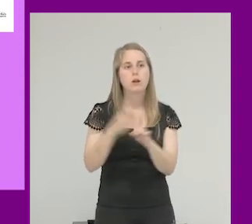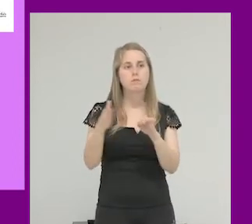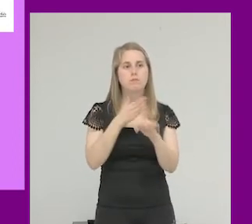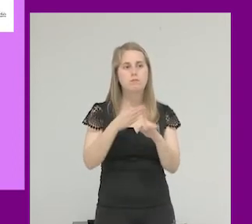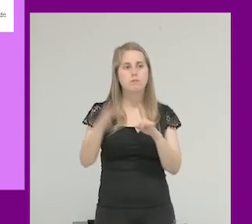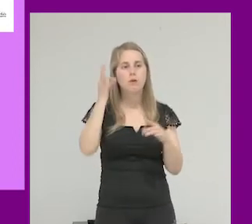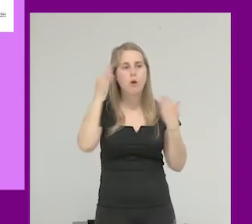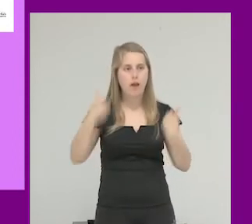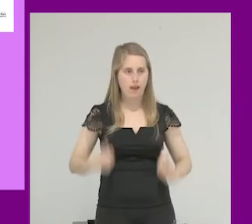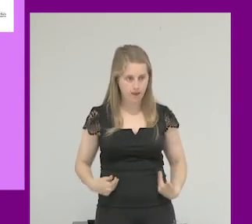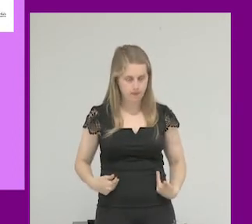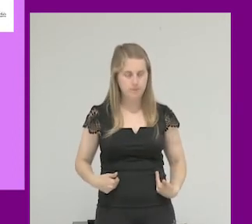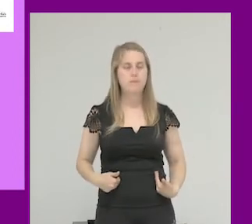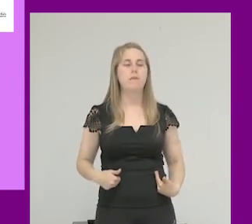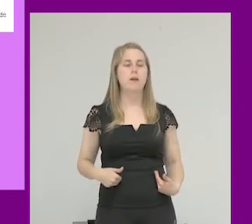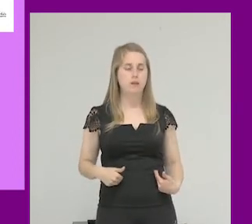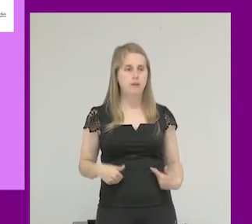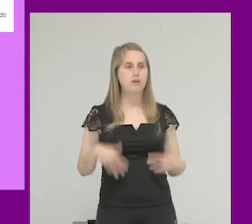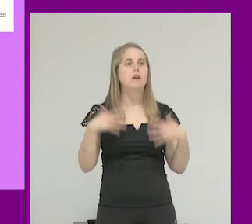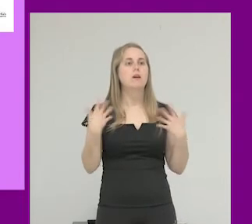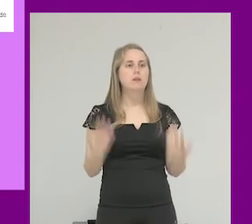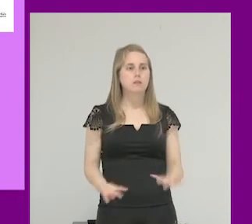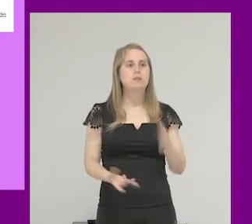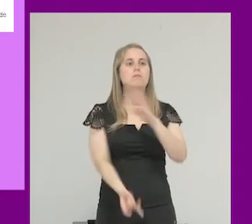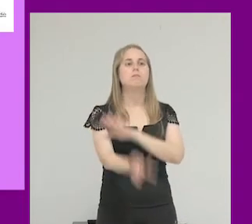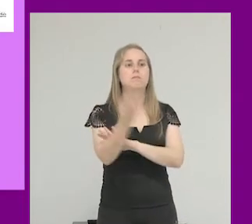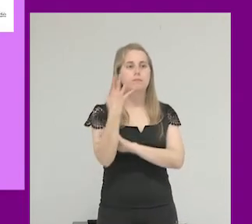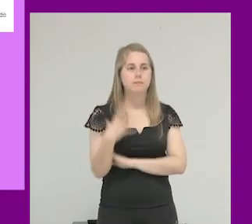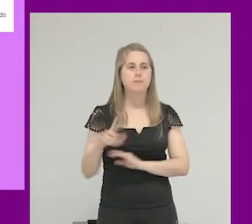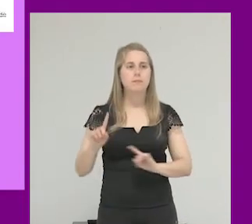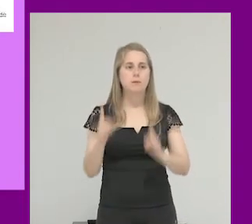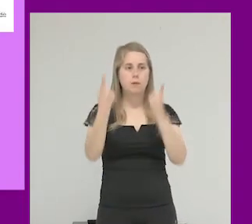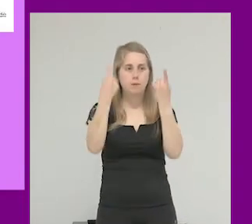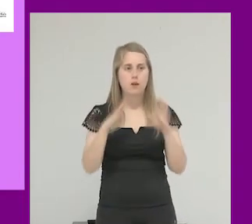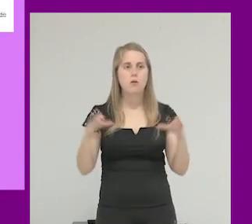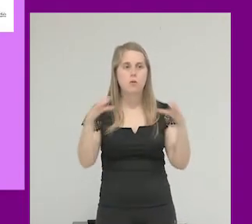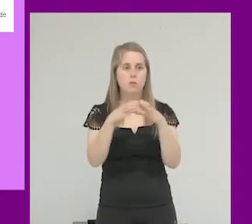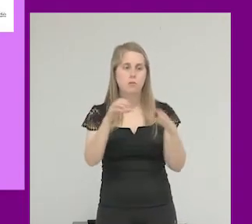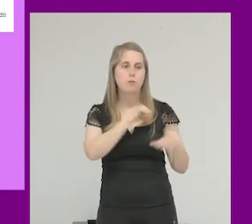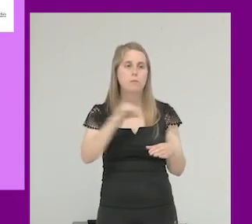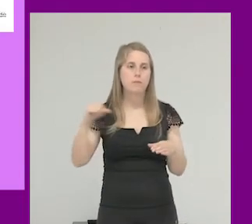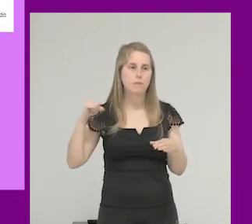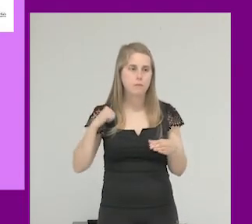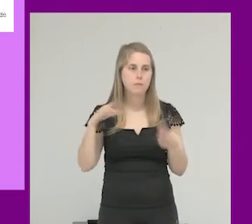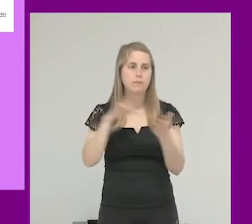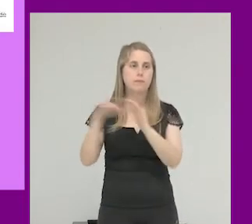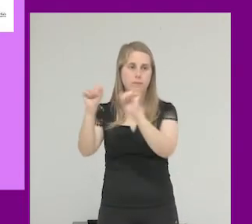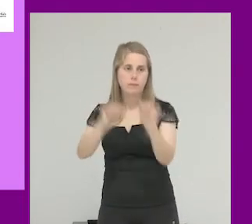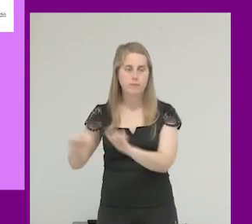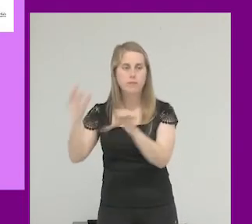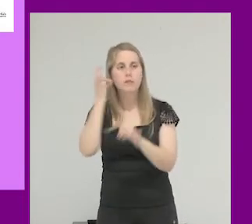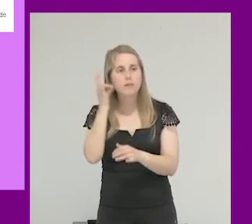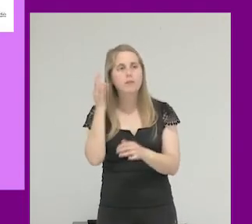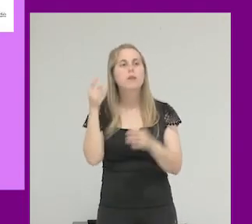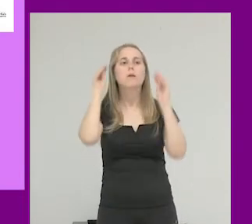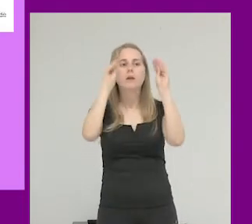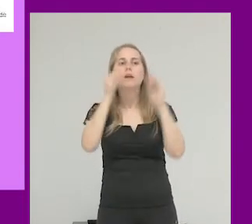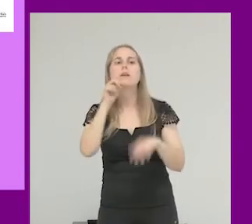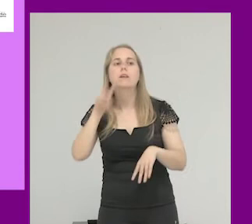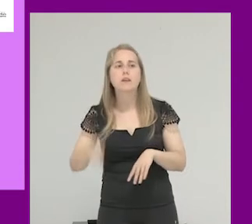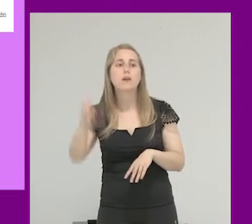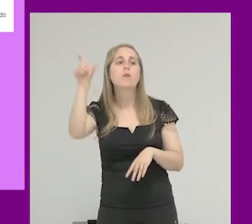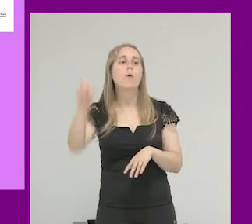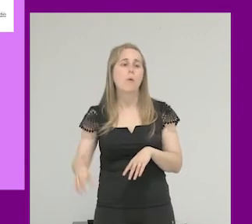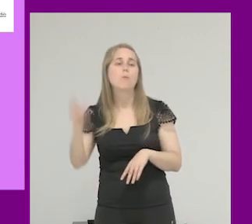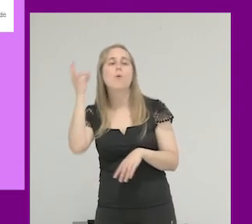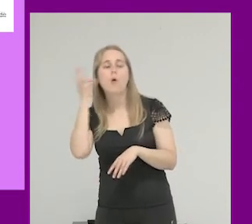mujeres. Así nacieron las primeras formaciones de autodefensa para mujeres, impartidas por mujeres que procedían de